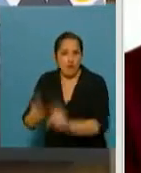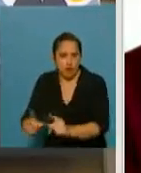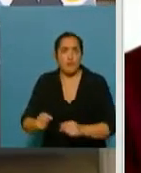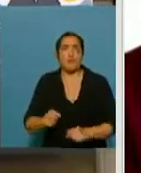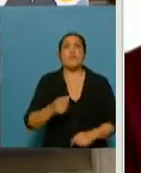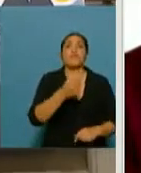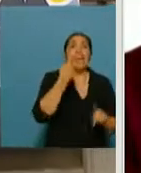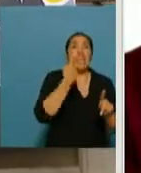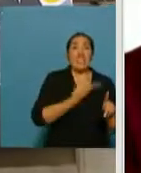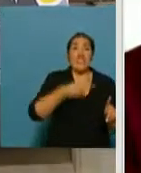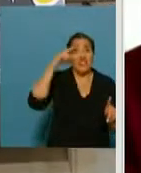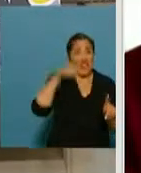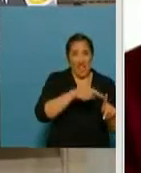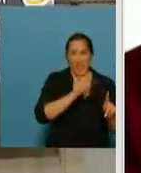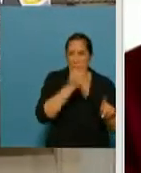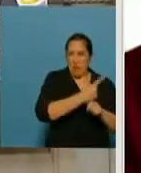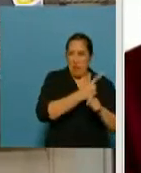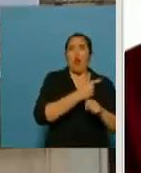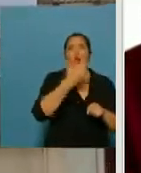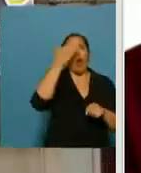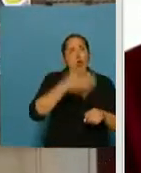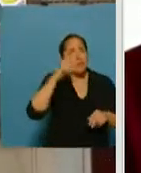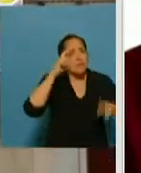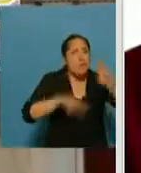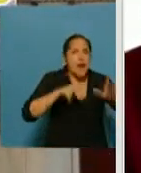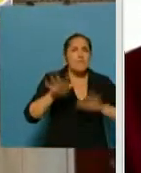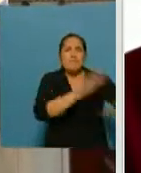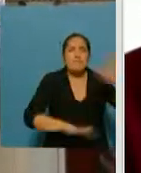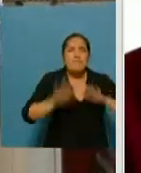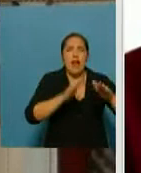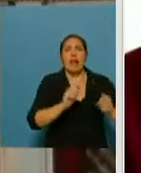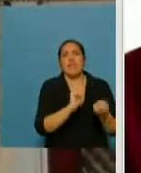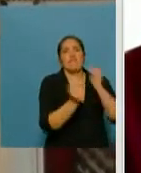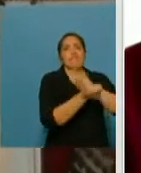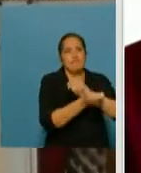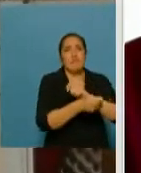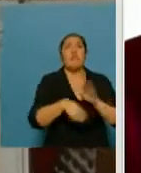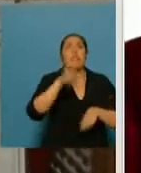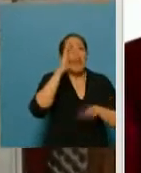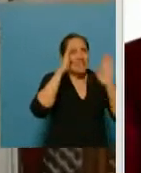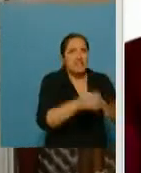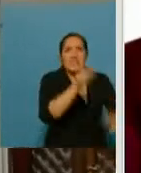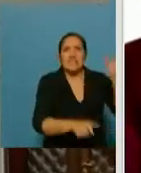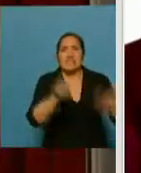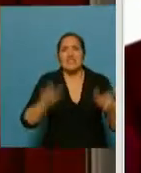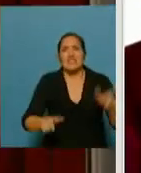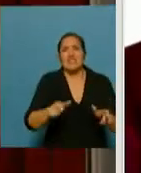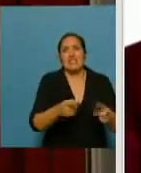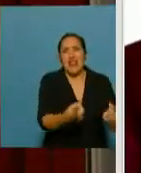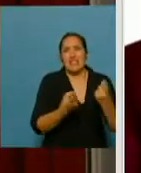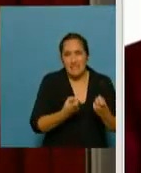no quiero aparecer como antagonizando lo que usted me dice de ninguna manera. Esto es,